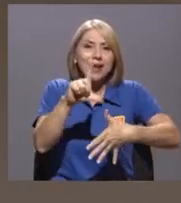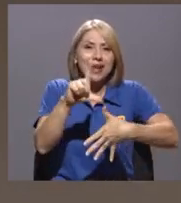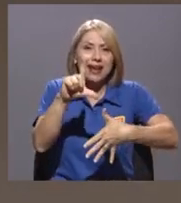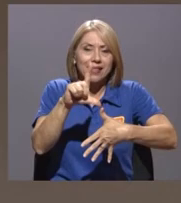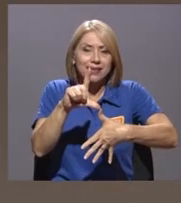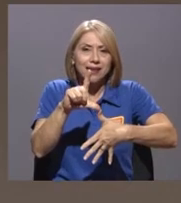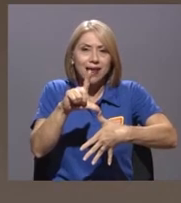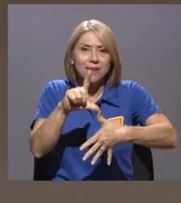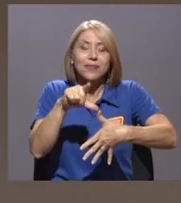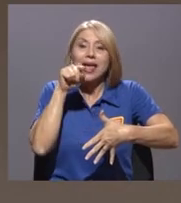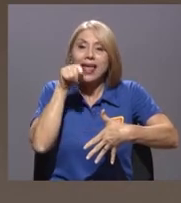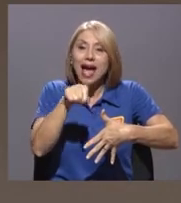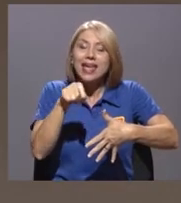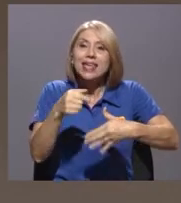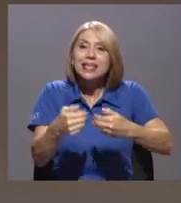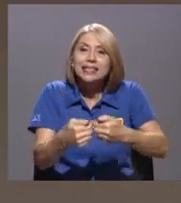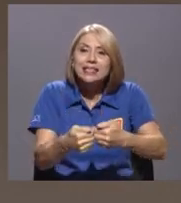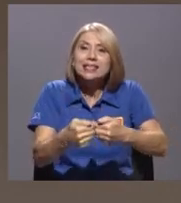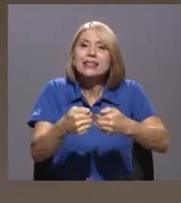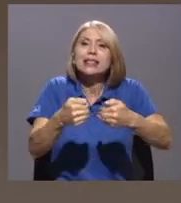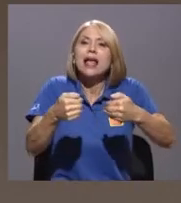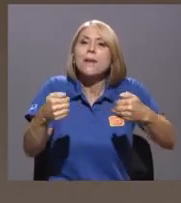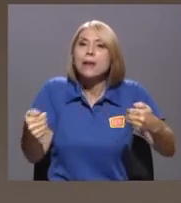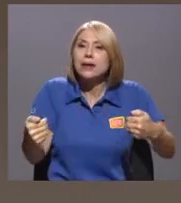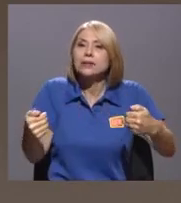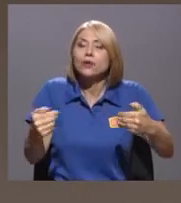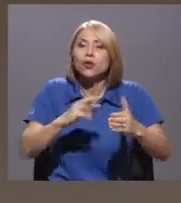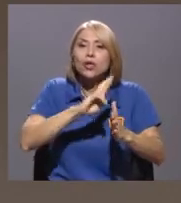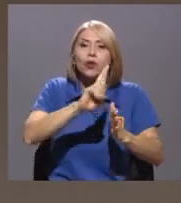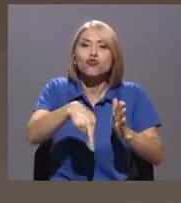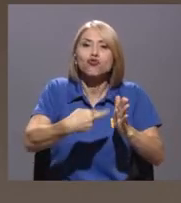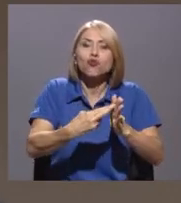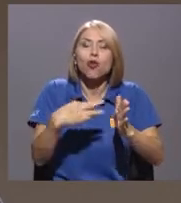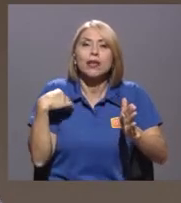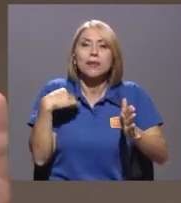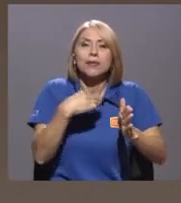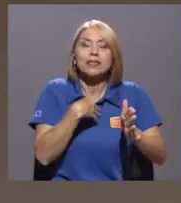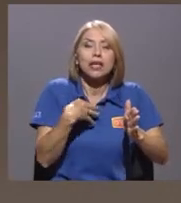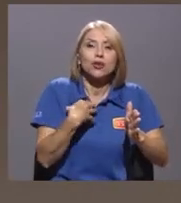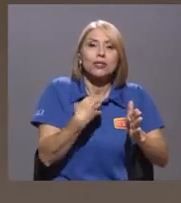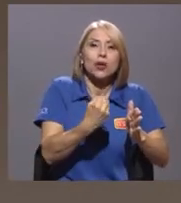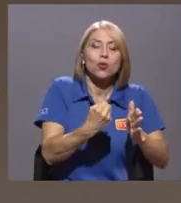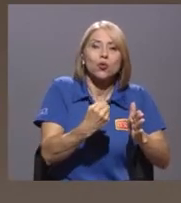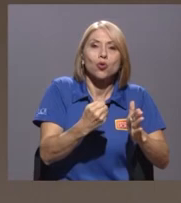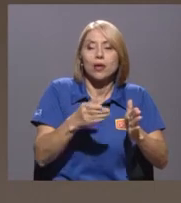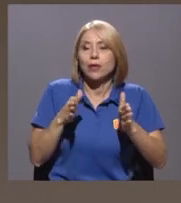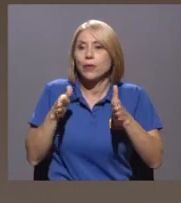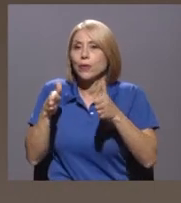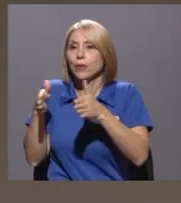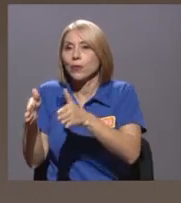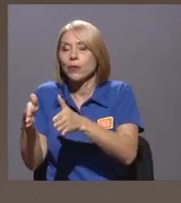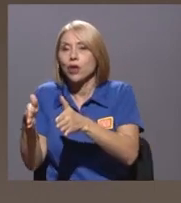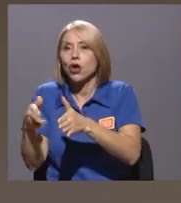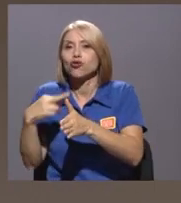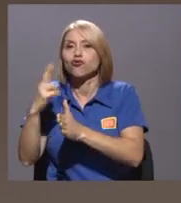clarita de las funciones del rol del ministerio de salud y del rol de la prestación de los servicios de salud